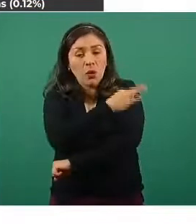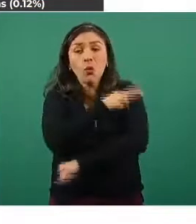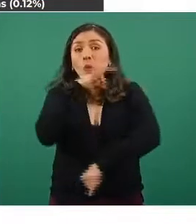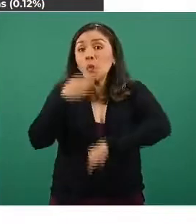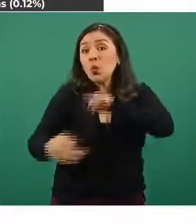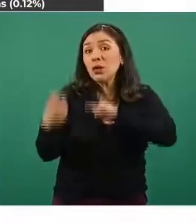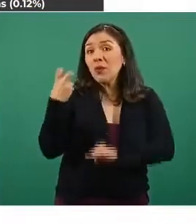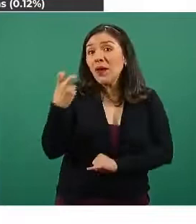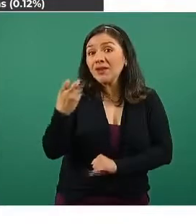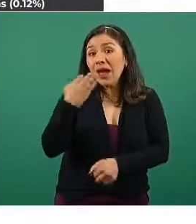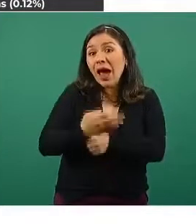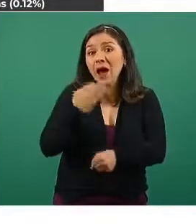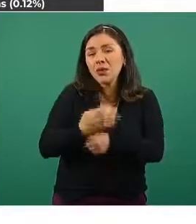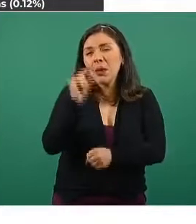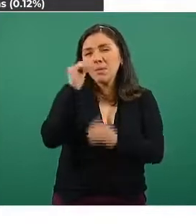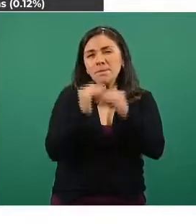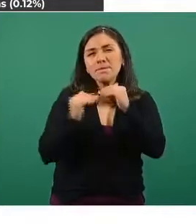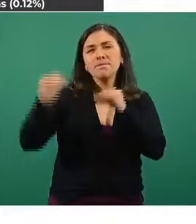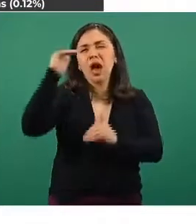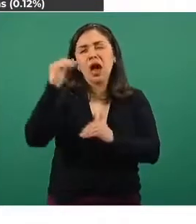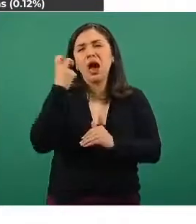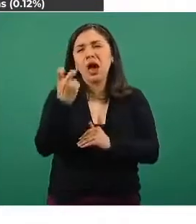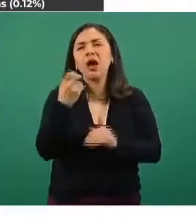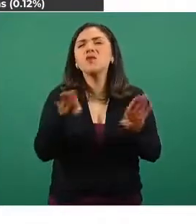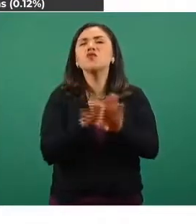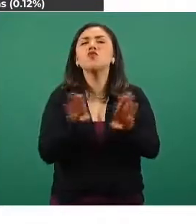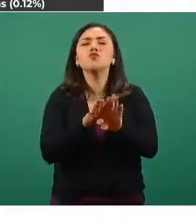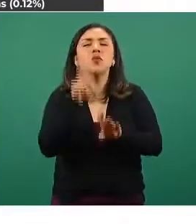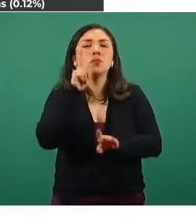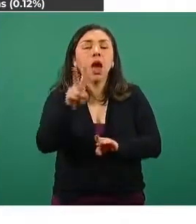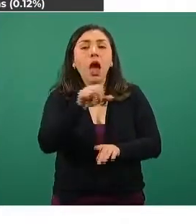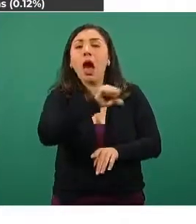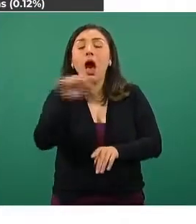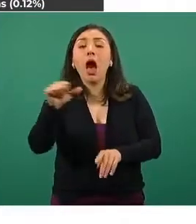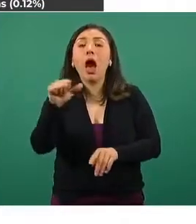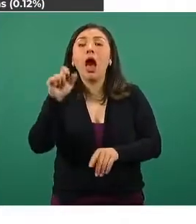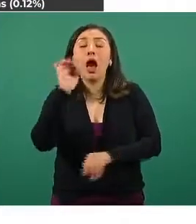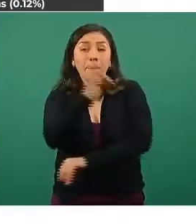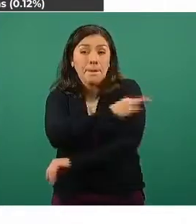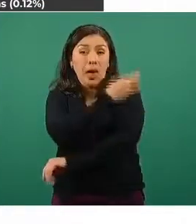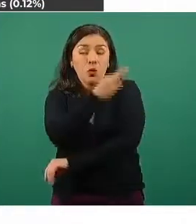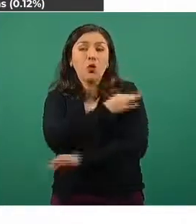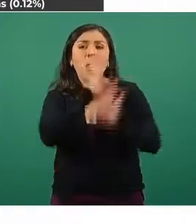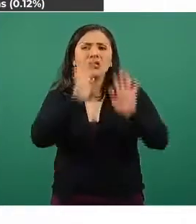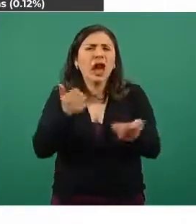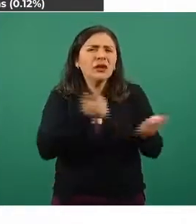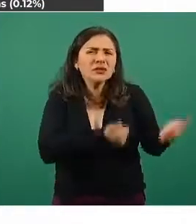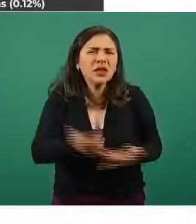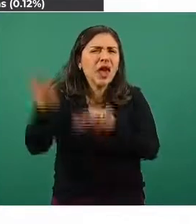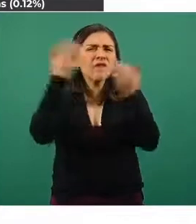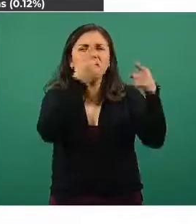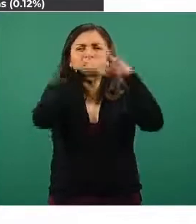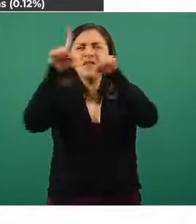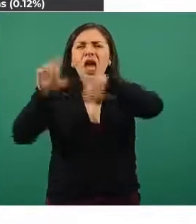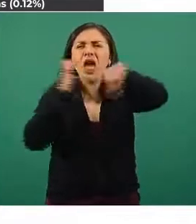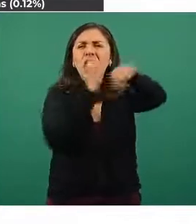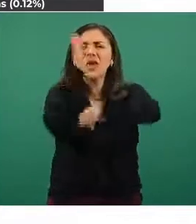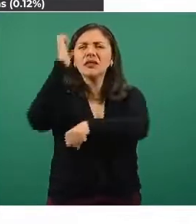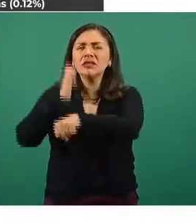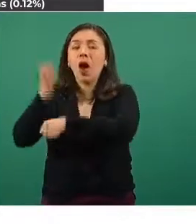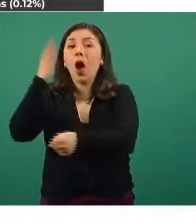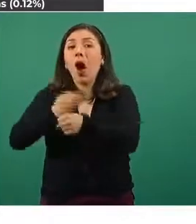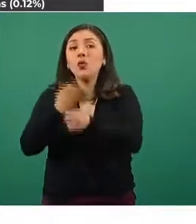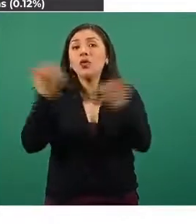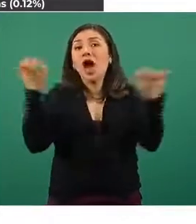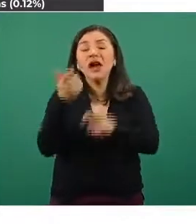último precisamente ahora tiene un incremento para efecto de aquellas dosis que se distribuyeron a las entidades y que se están